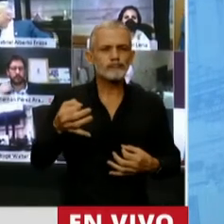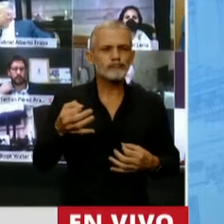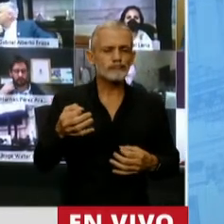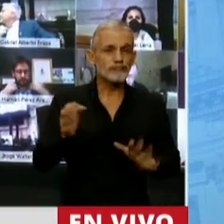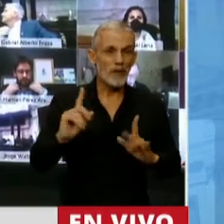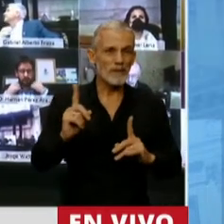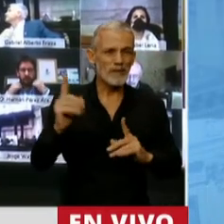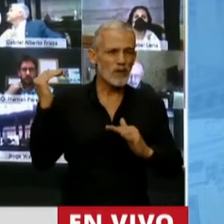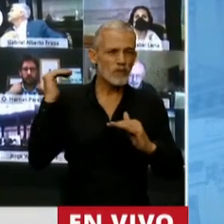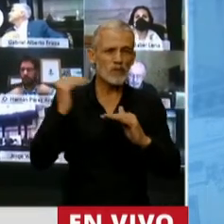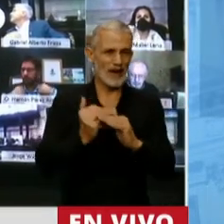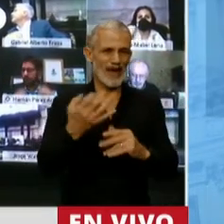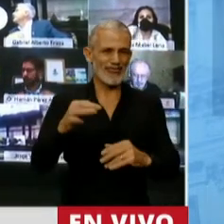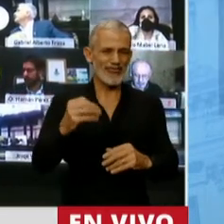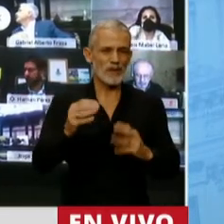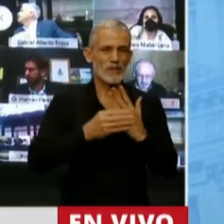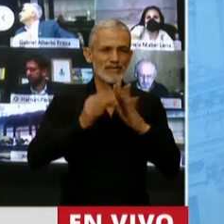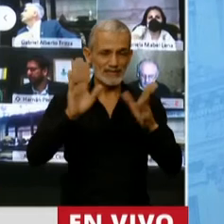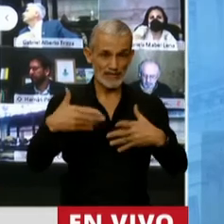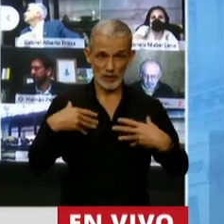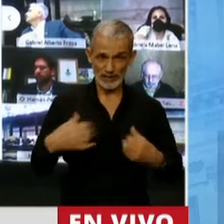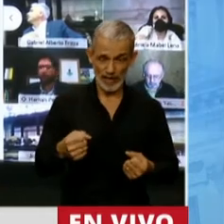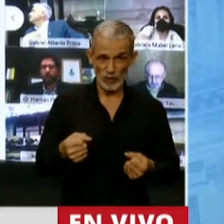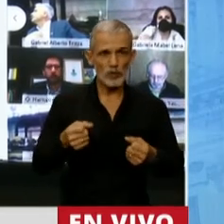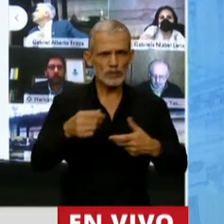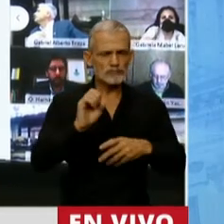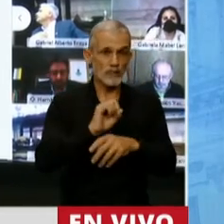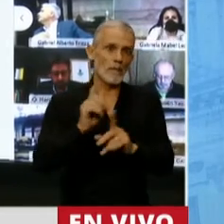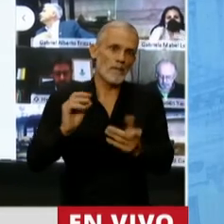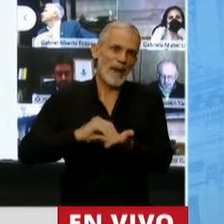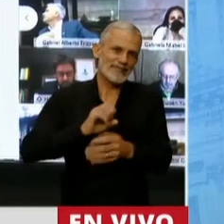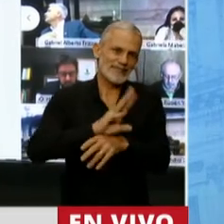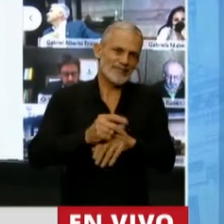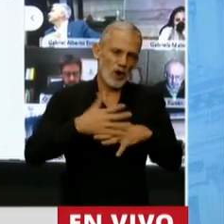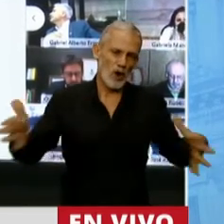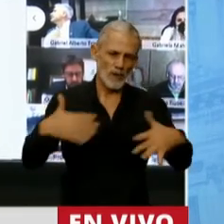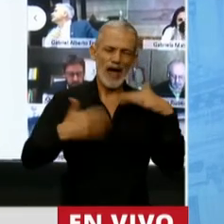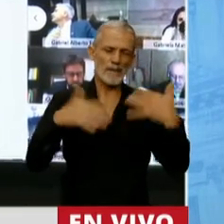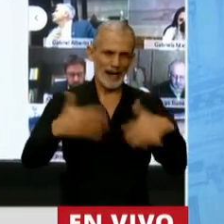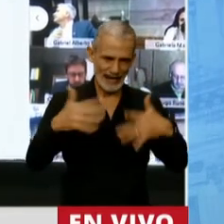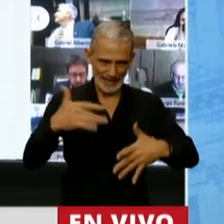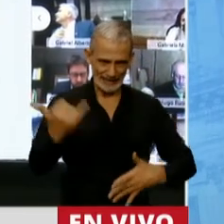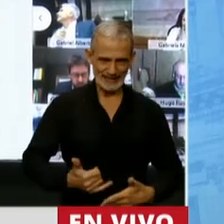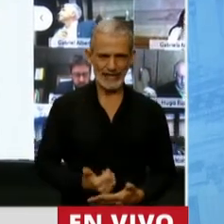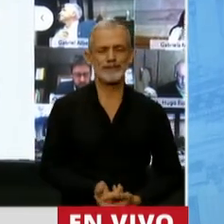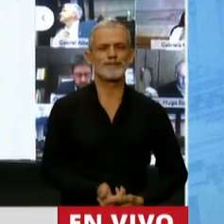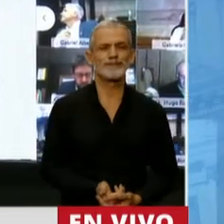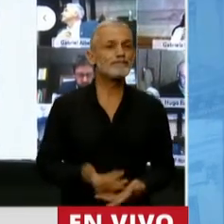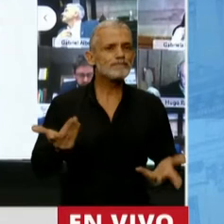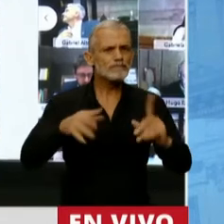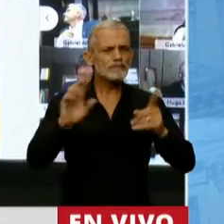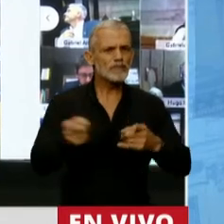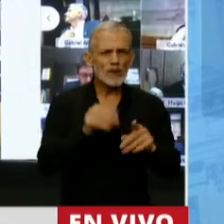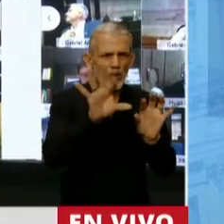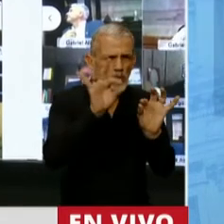que el Ministerio de Salud debe tener. Y obviamente atendiendo a una situación de emergencia absolutamente excepcional. Quiero